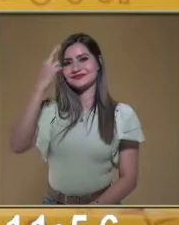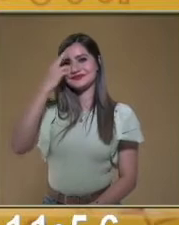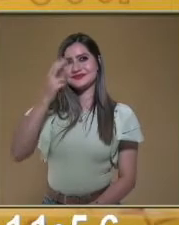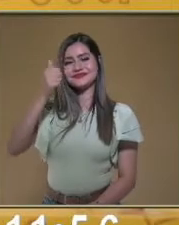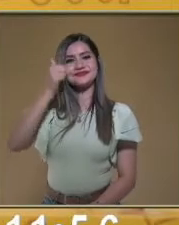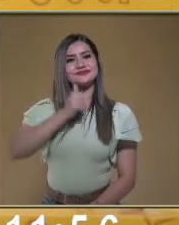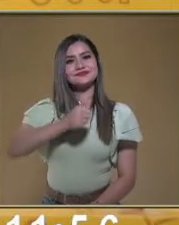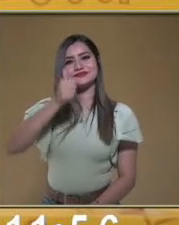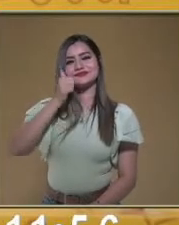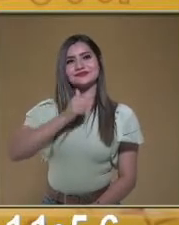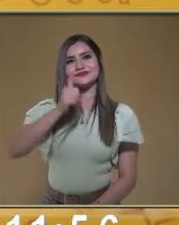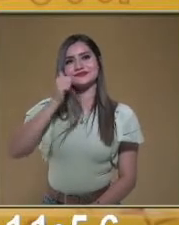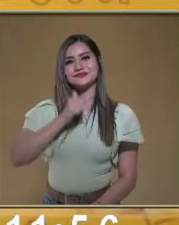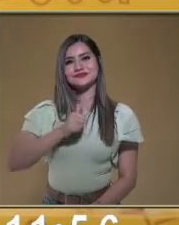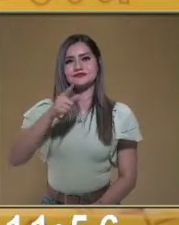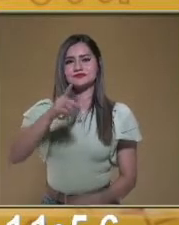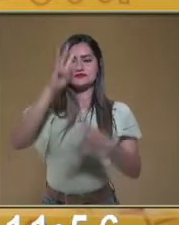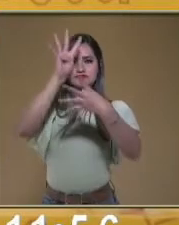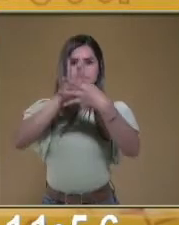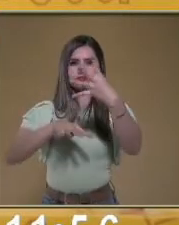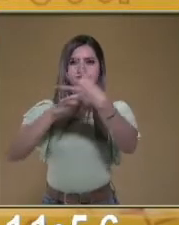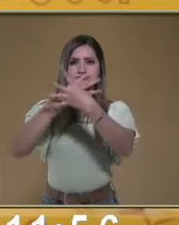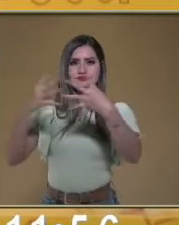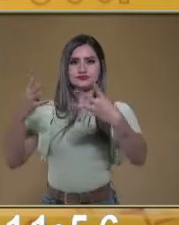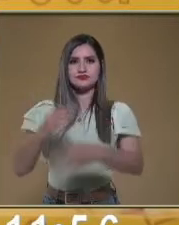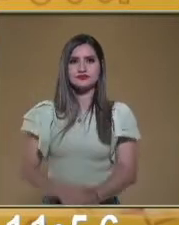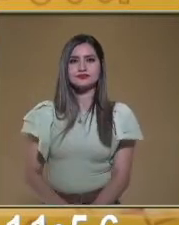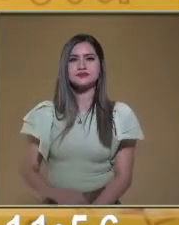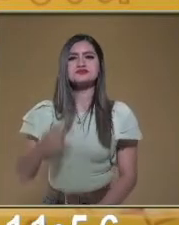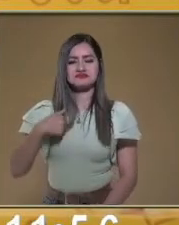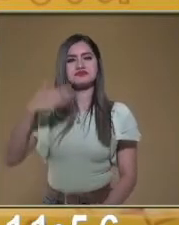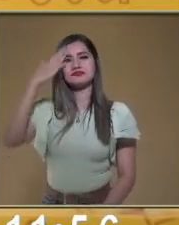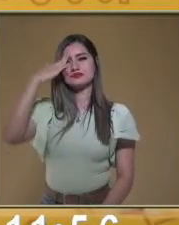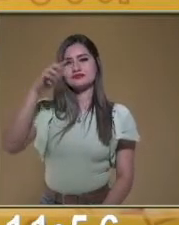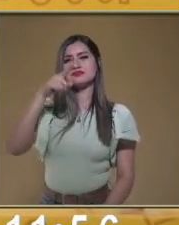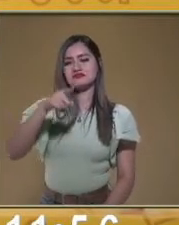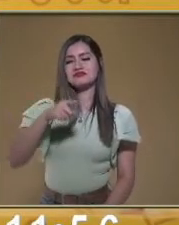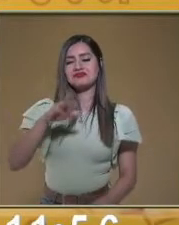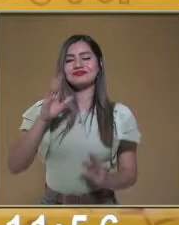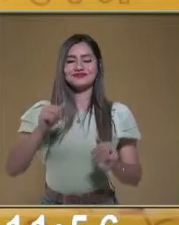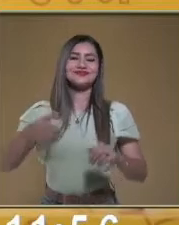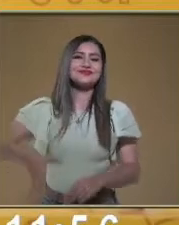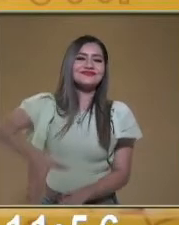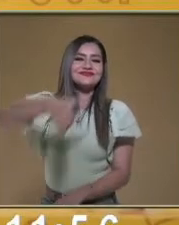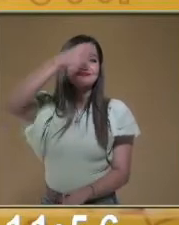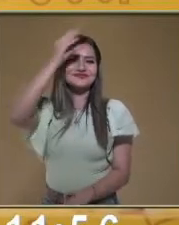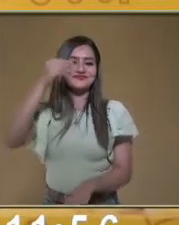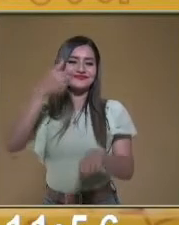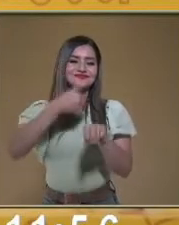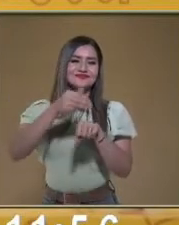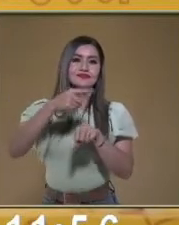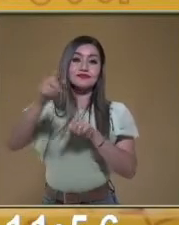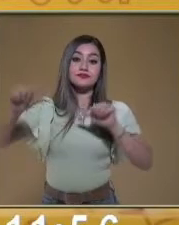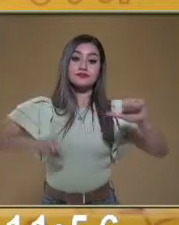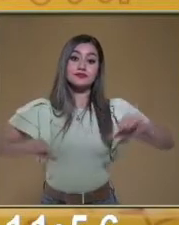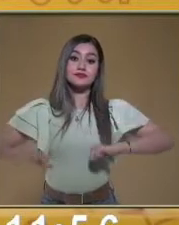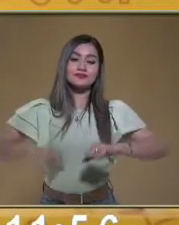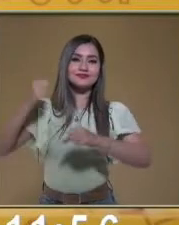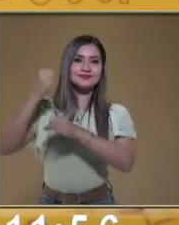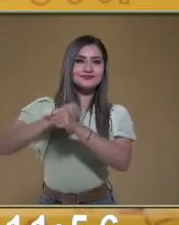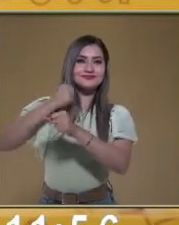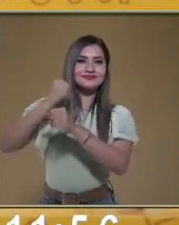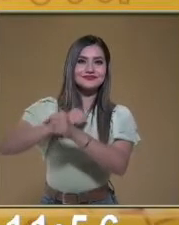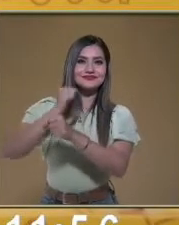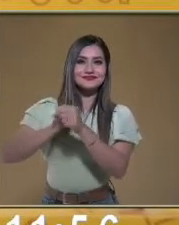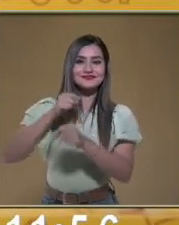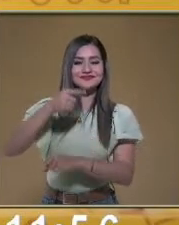siempre a la mano tu tablero del 100. Pero estoy segura que tú ya te sabes estos números. Y si no, haz todo tipo de ejercicios con tu tablero para que veas que